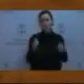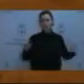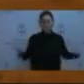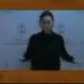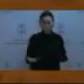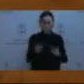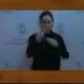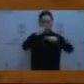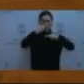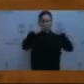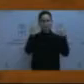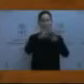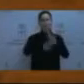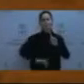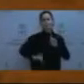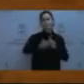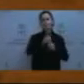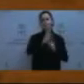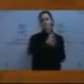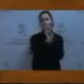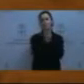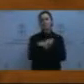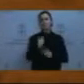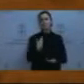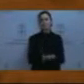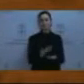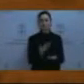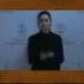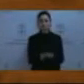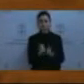público para lograr cambios efectivos, pero